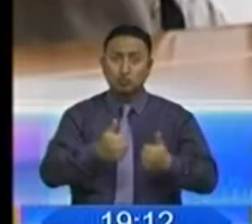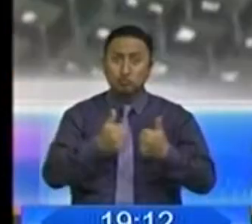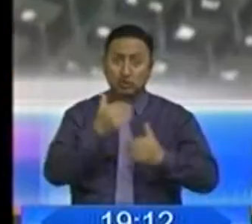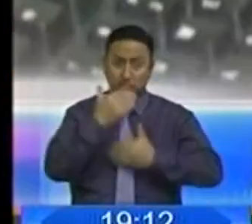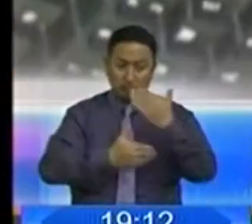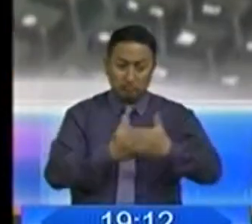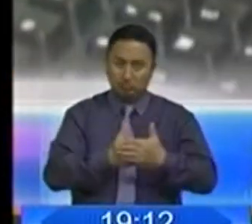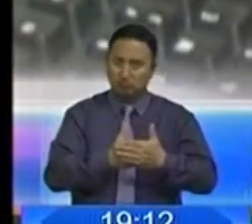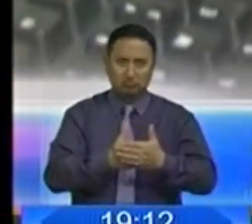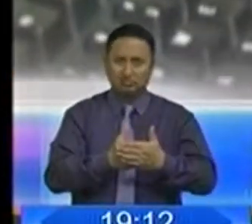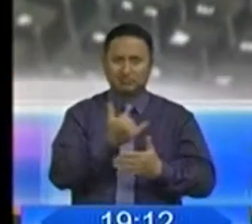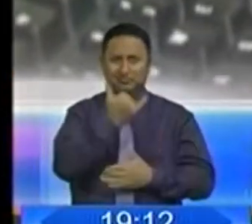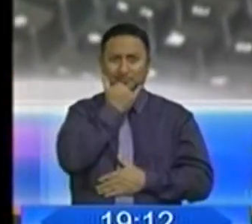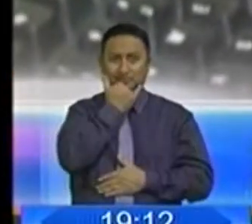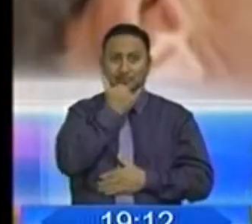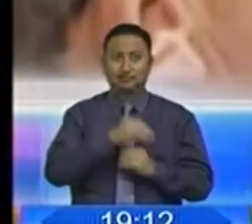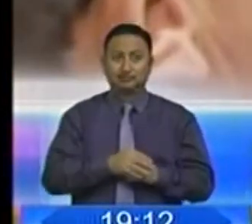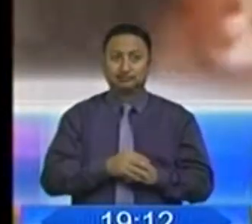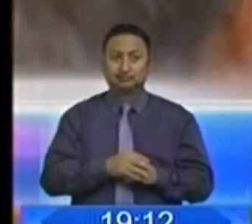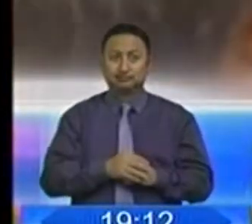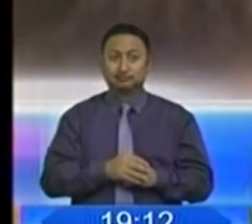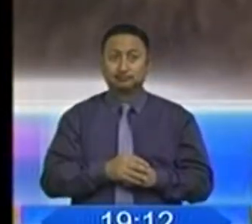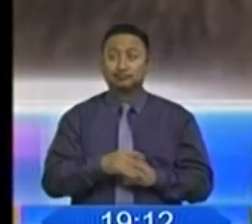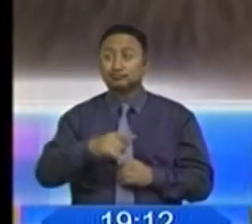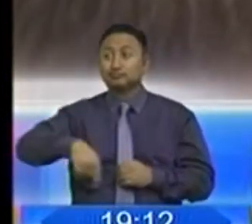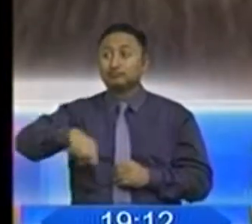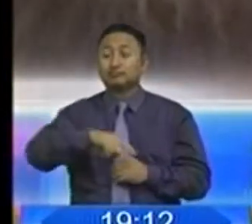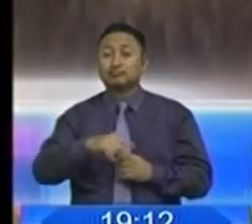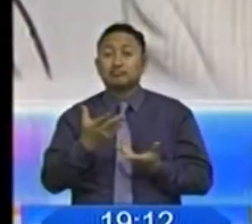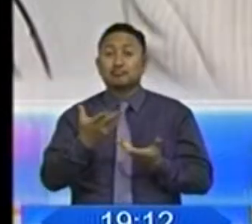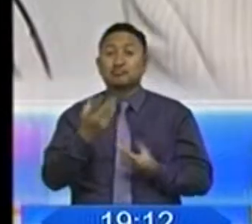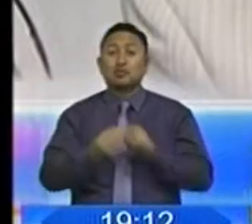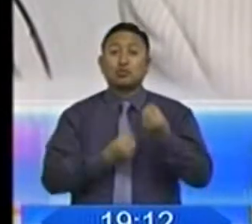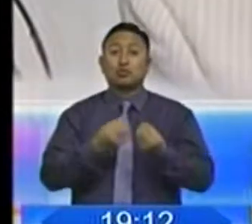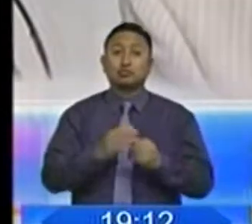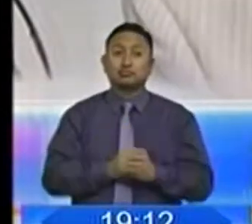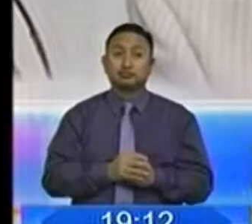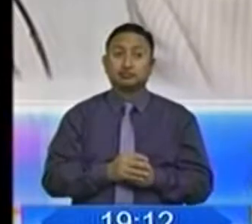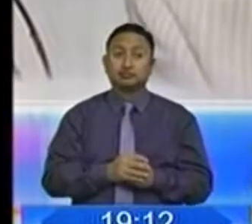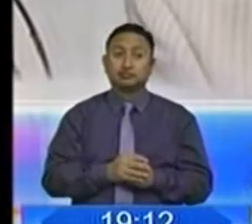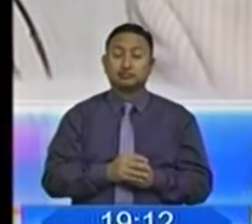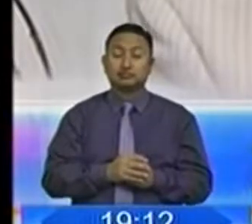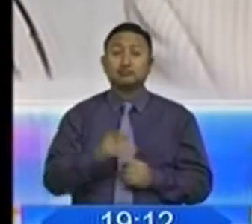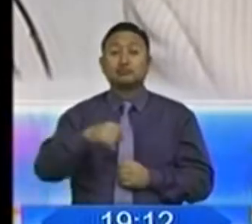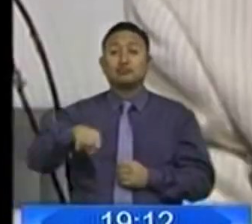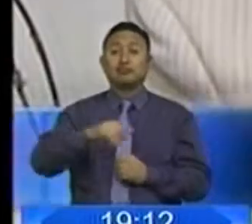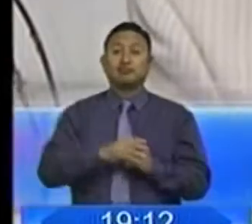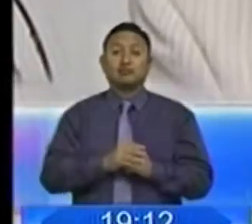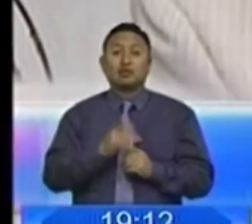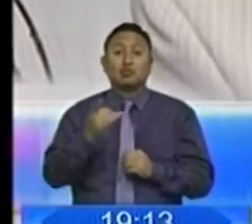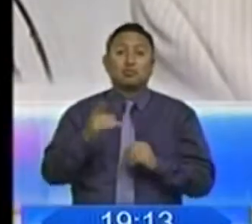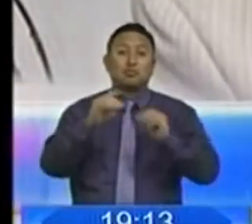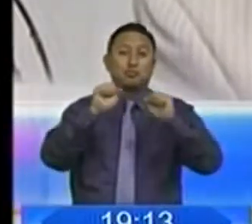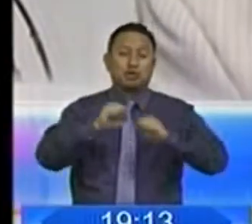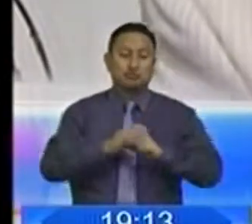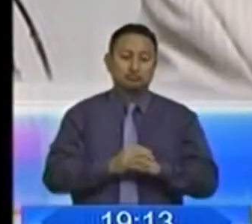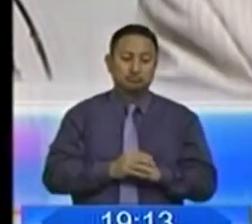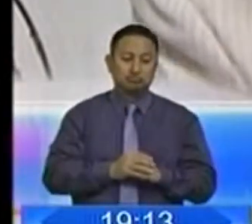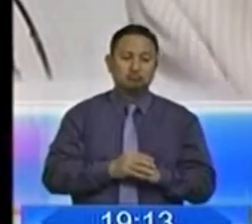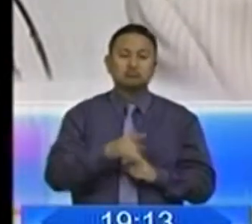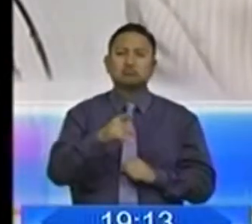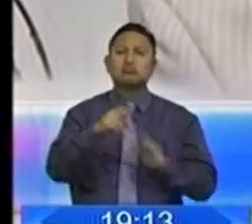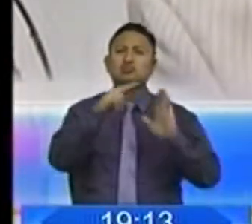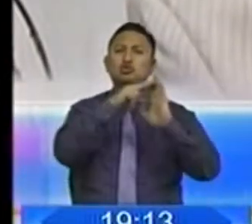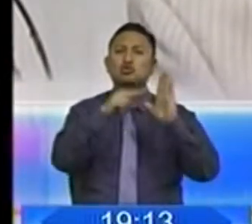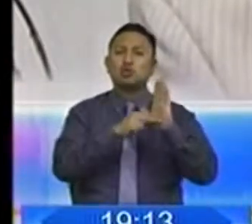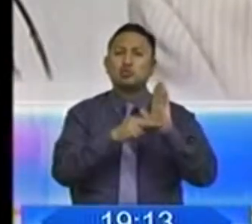motivado. Quedaron entonces a ciegas y sin margen de acción. Ni siquiera se tomaron el trabajo de poner cuál es la